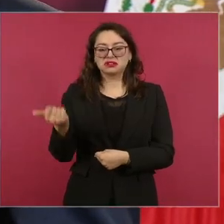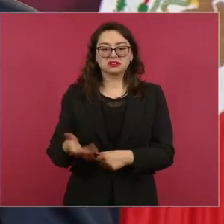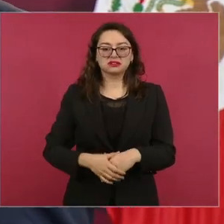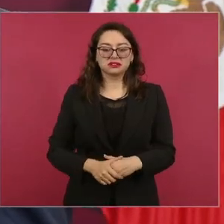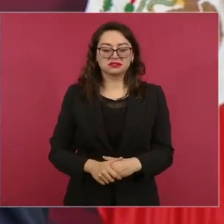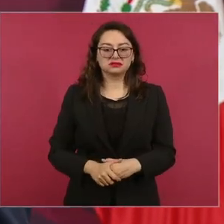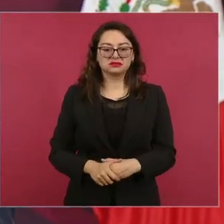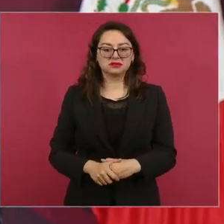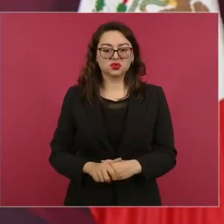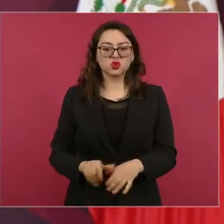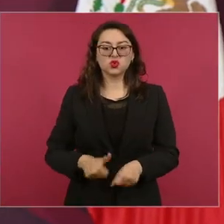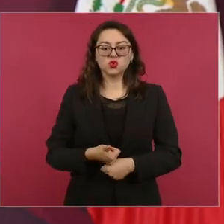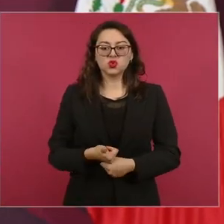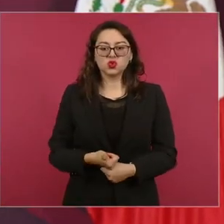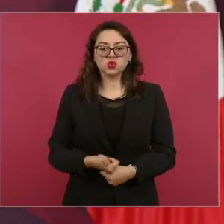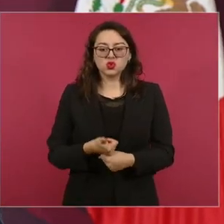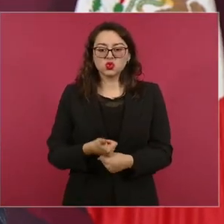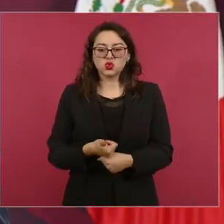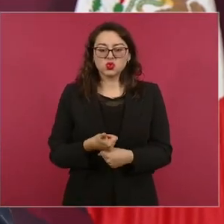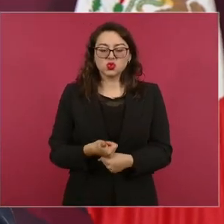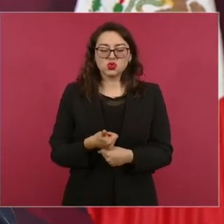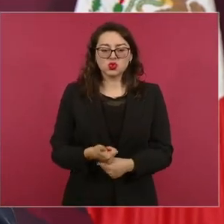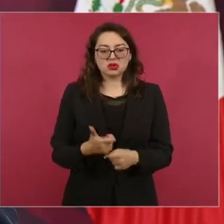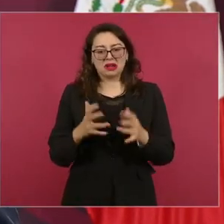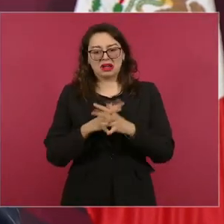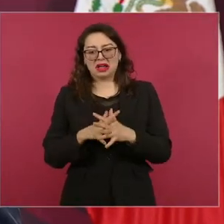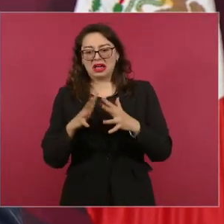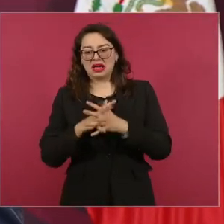de padecer de esta guerra?